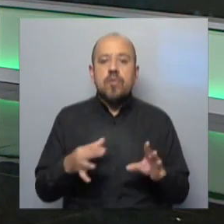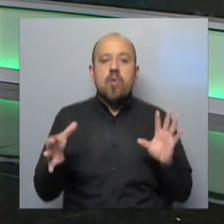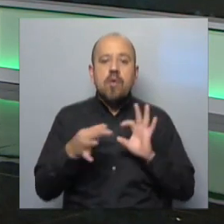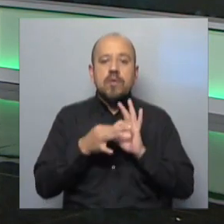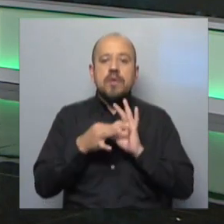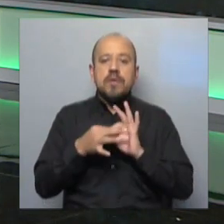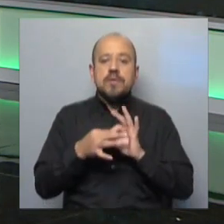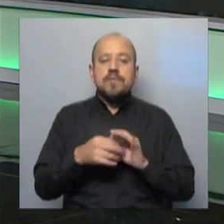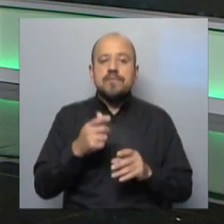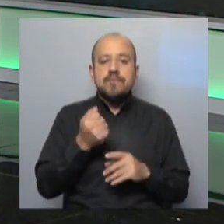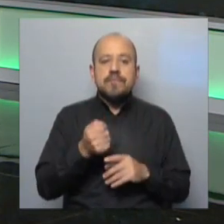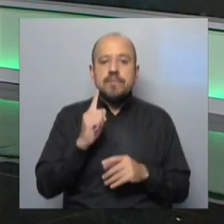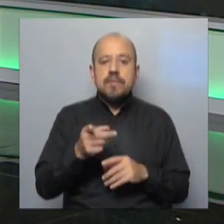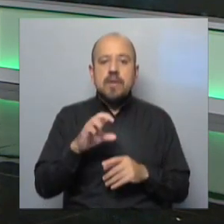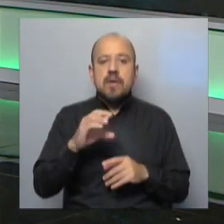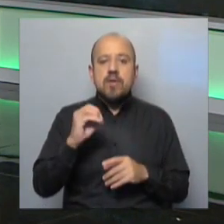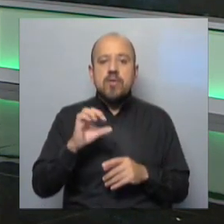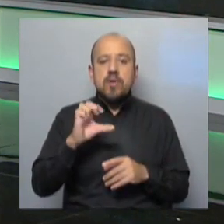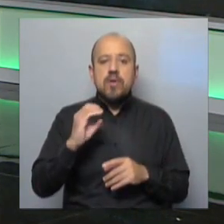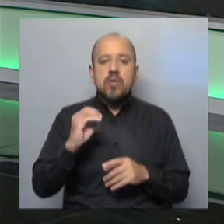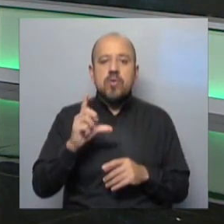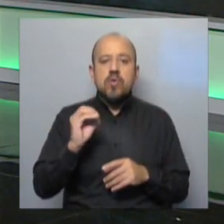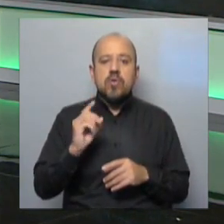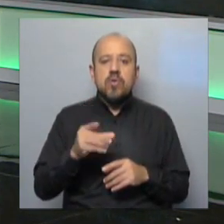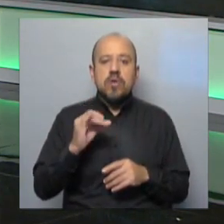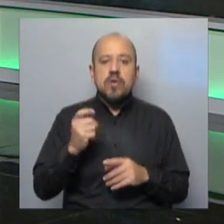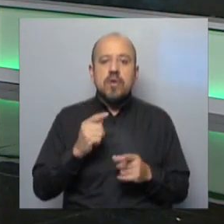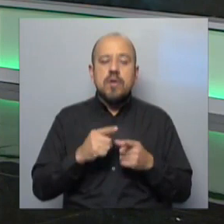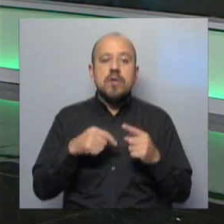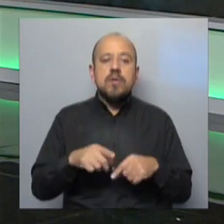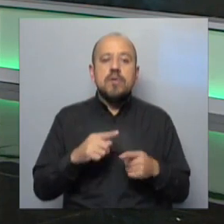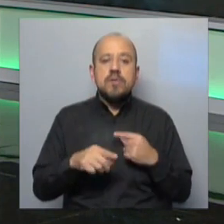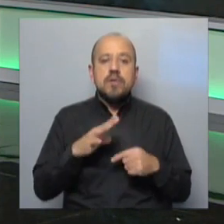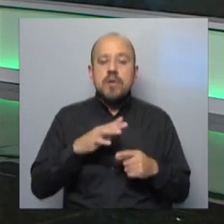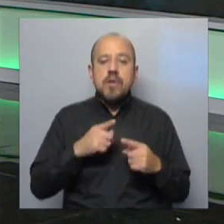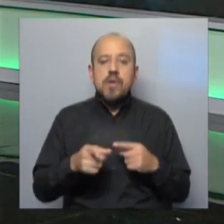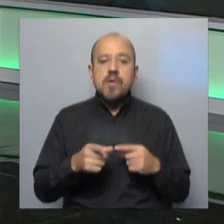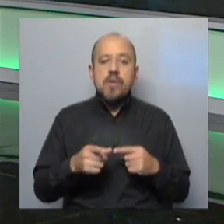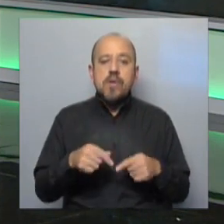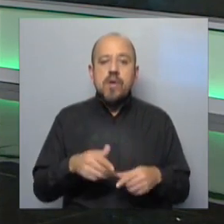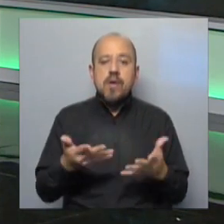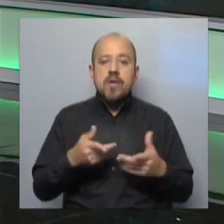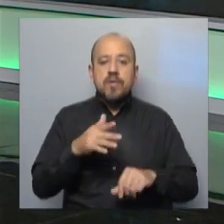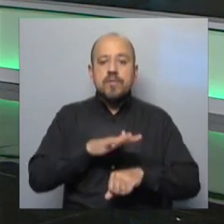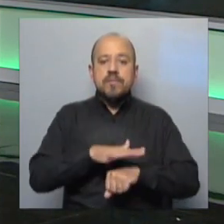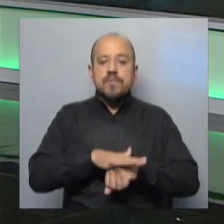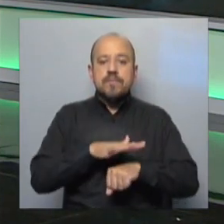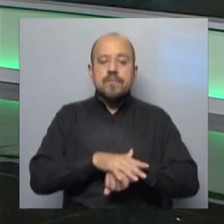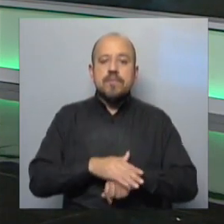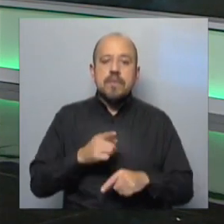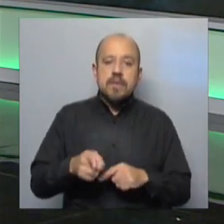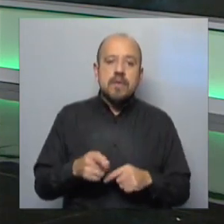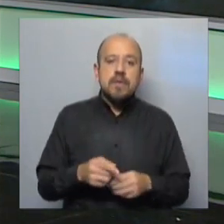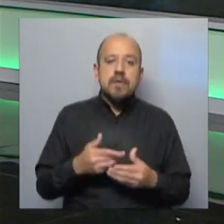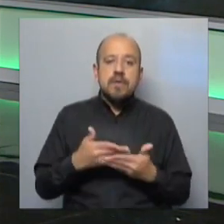que tiene la agroecología con revertir los efectos dañinos que se están produciendo en este momento en nuestro país a